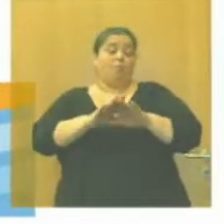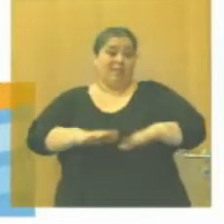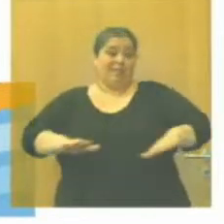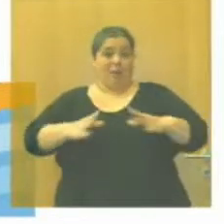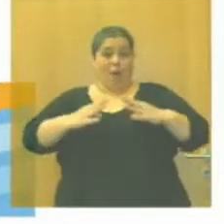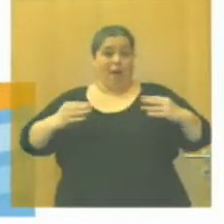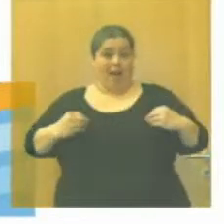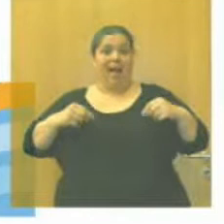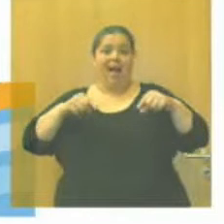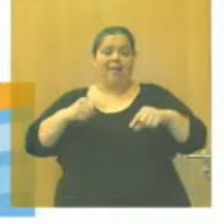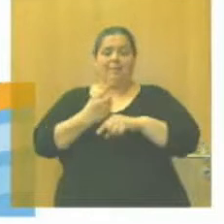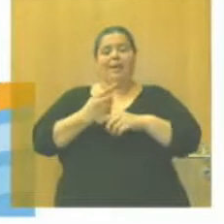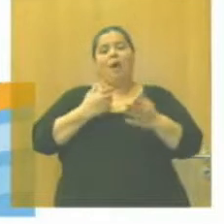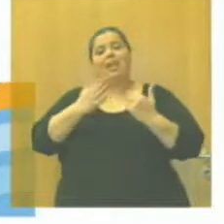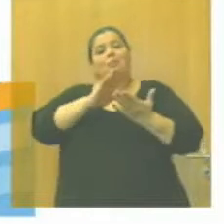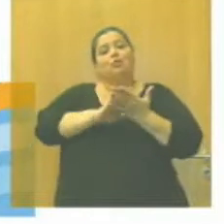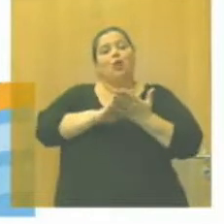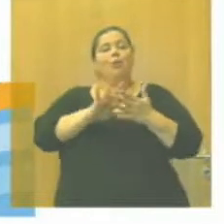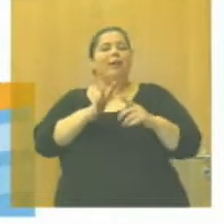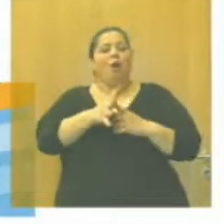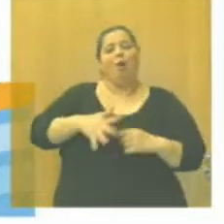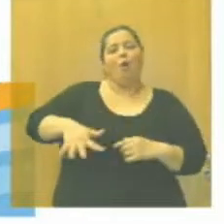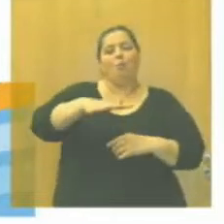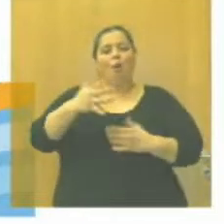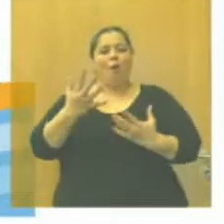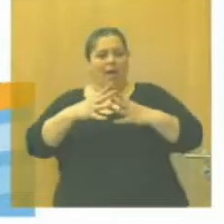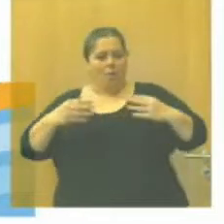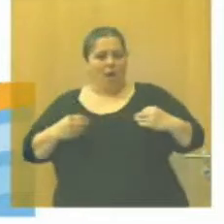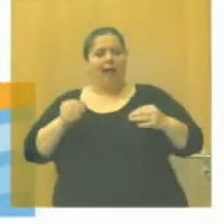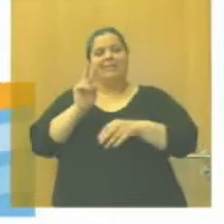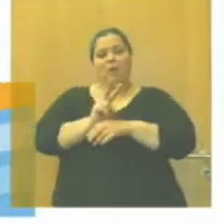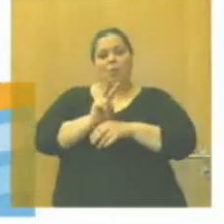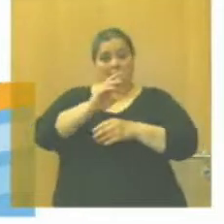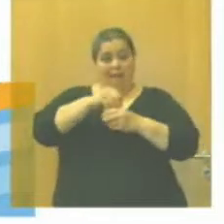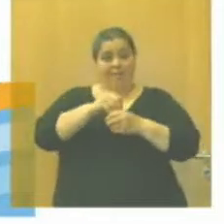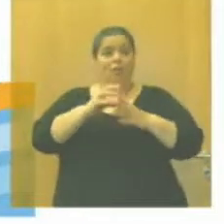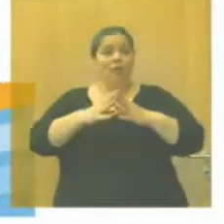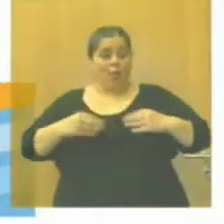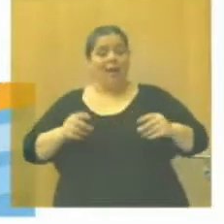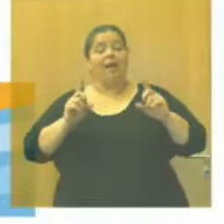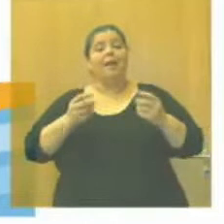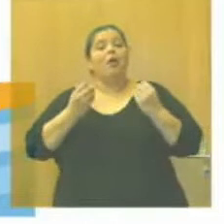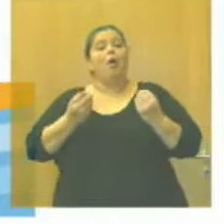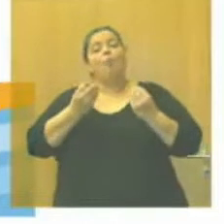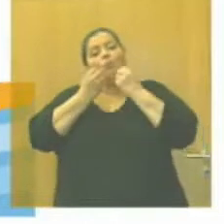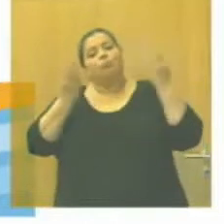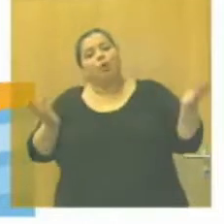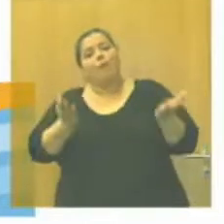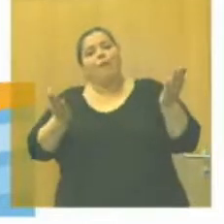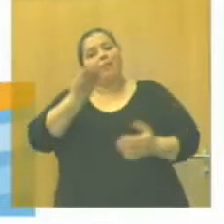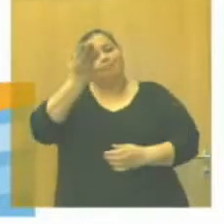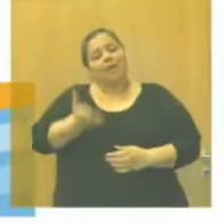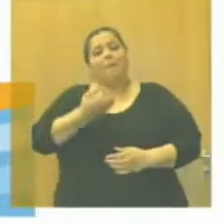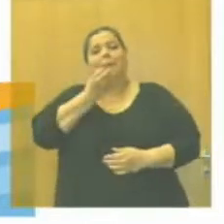del clima escolar, la seguridad escolar, cómo se puede promover el bienestar de los docentes, que tiene un